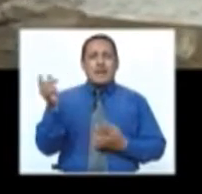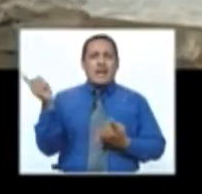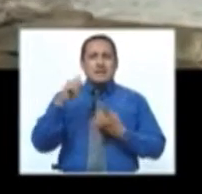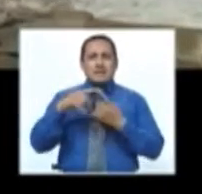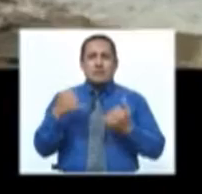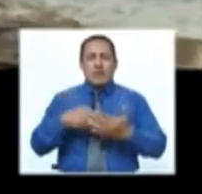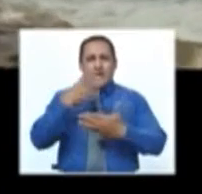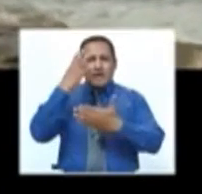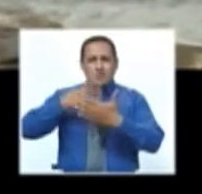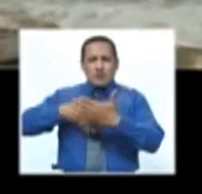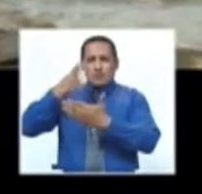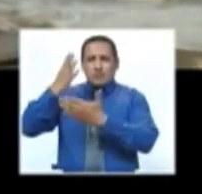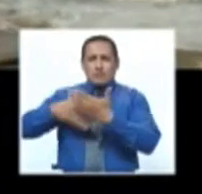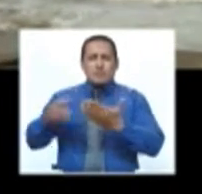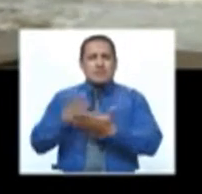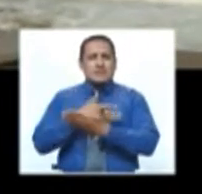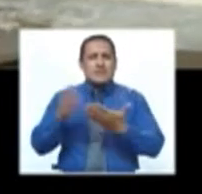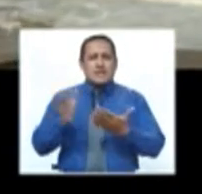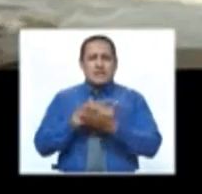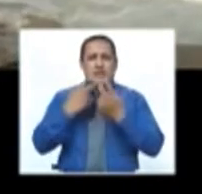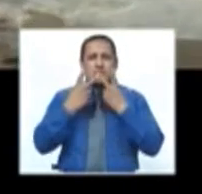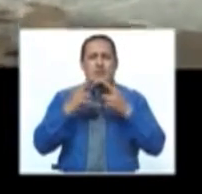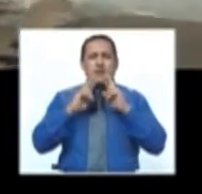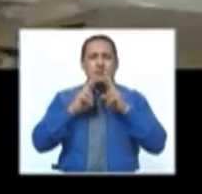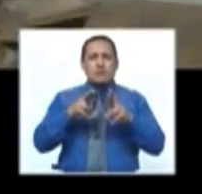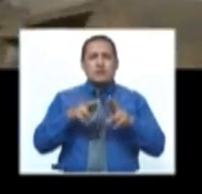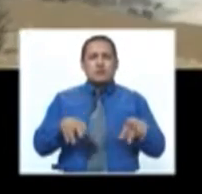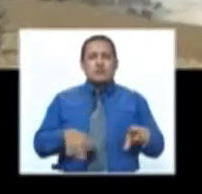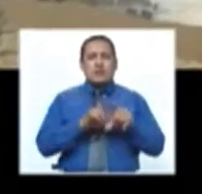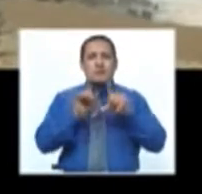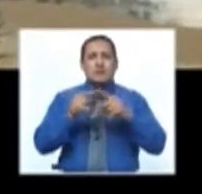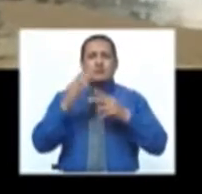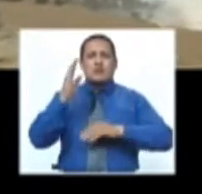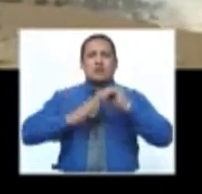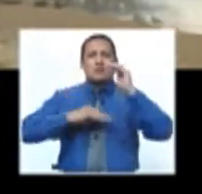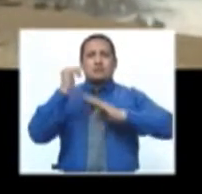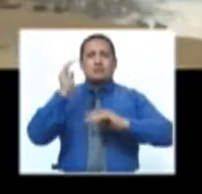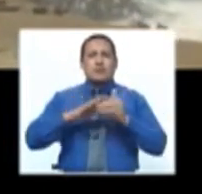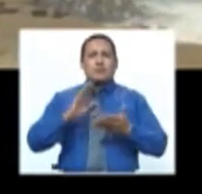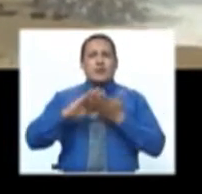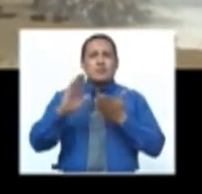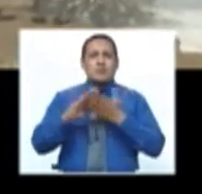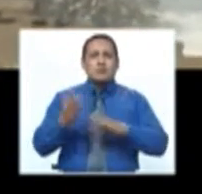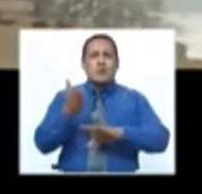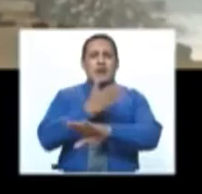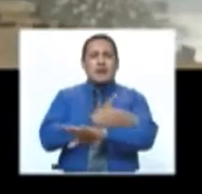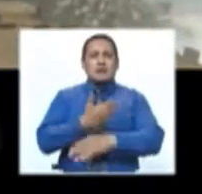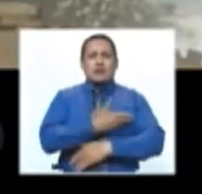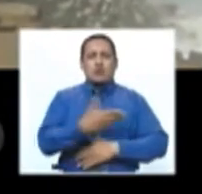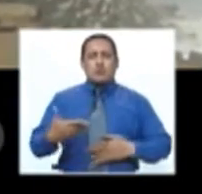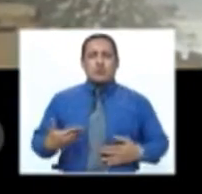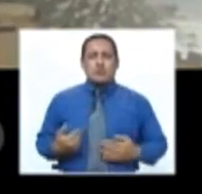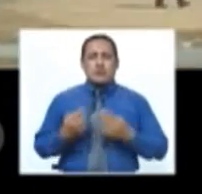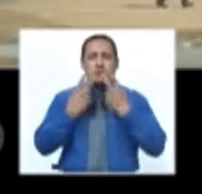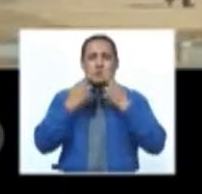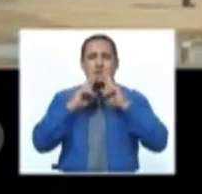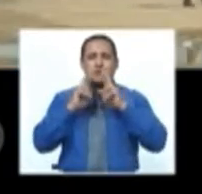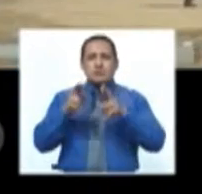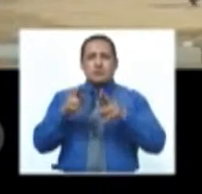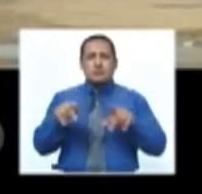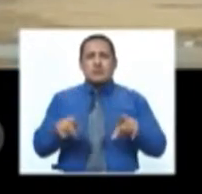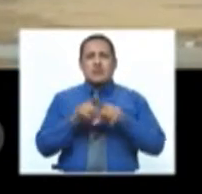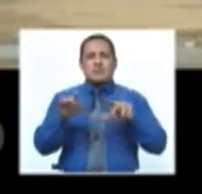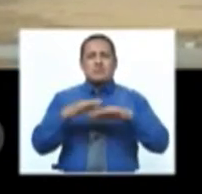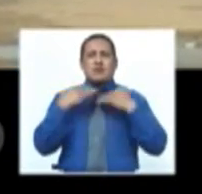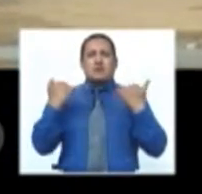ningún tipo de estudio de impacto a juzgar por los resultados. Construcción autorizada por el Estado y resultado su